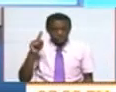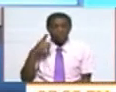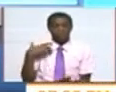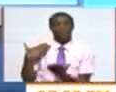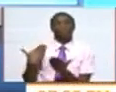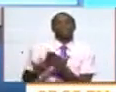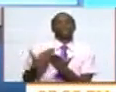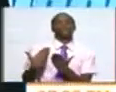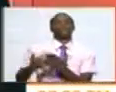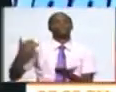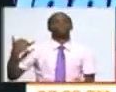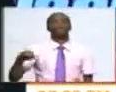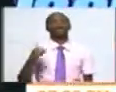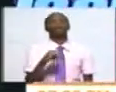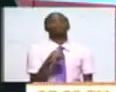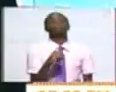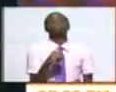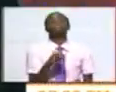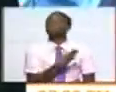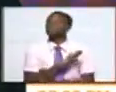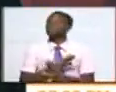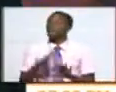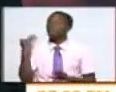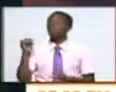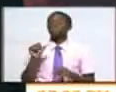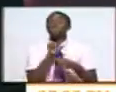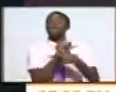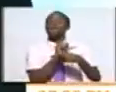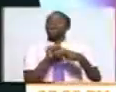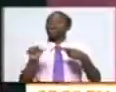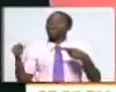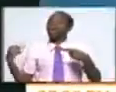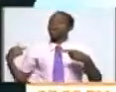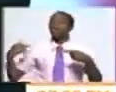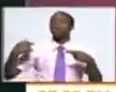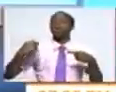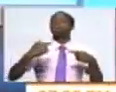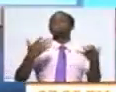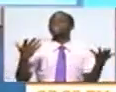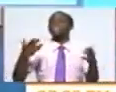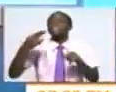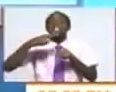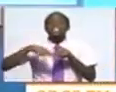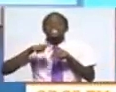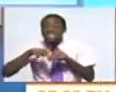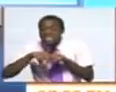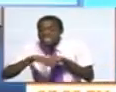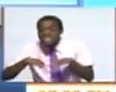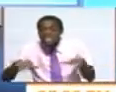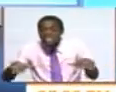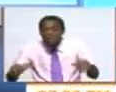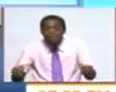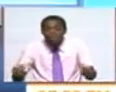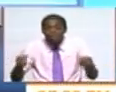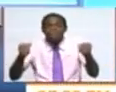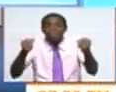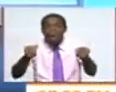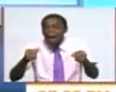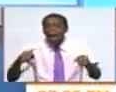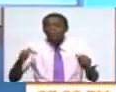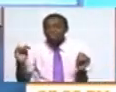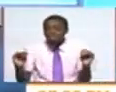Ya ha pasado más de una semana donde se utilizan a los niñitos, a nuestros tripones, a nuestros muchachos